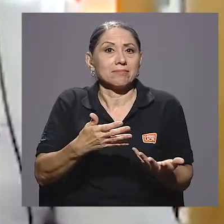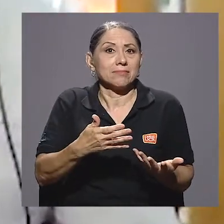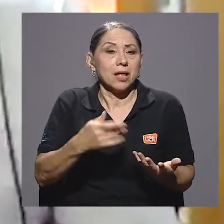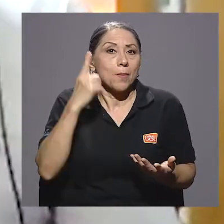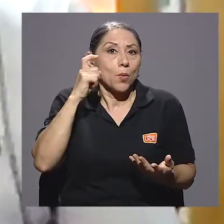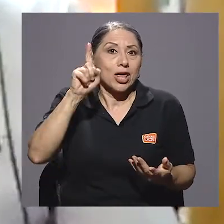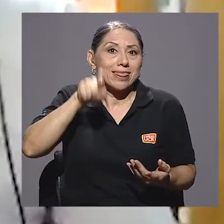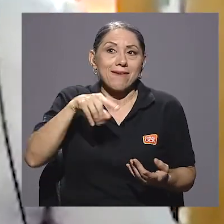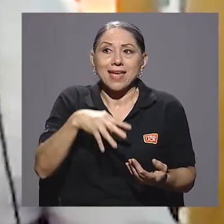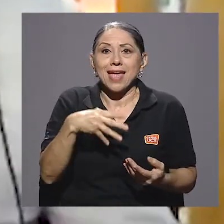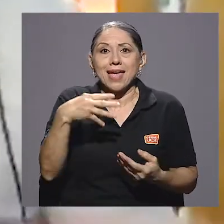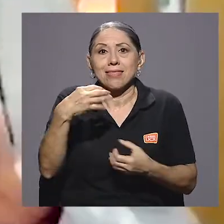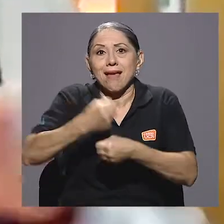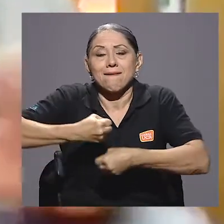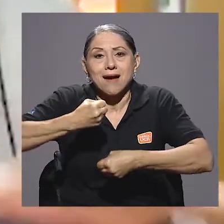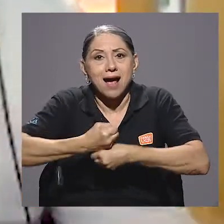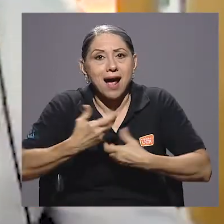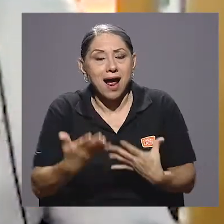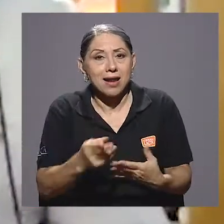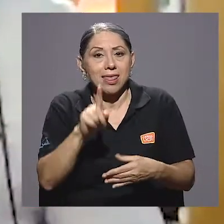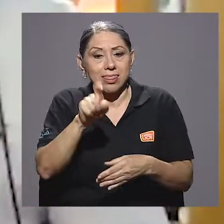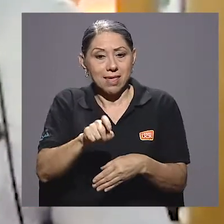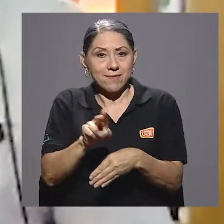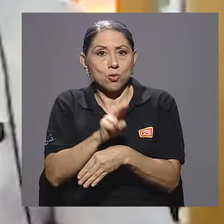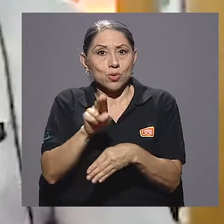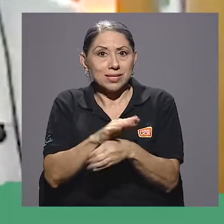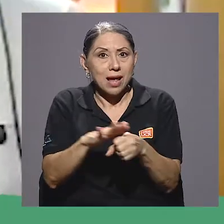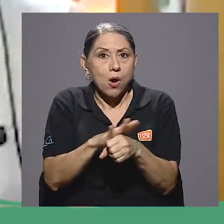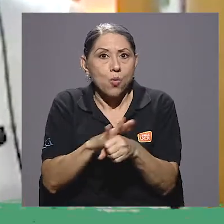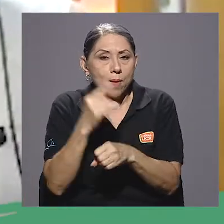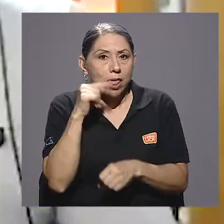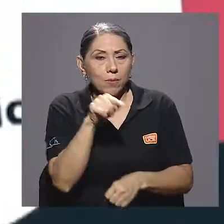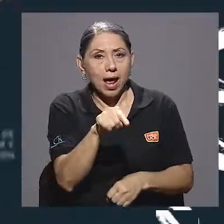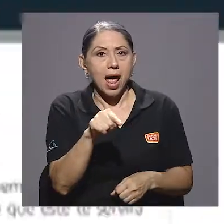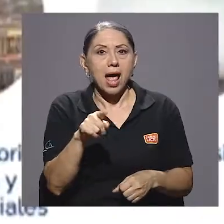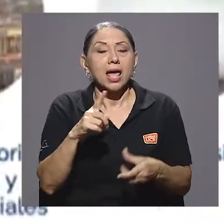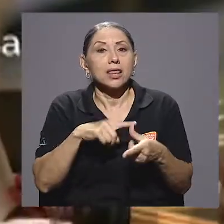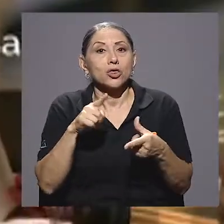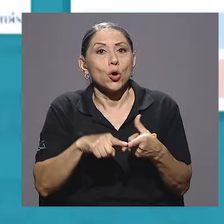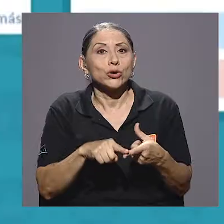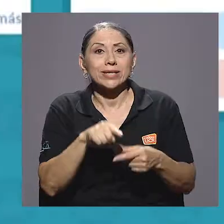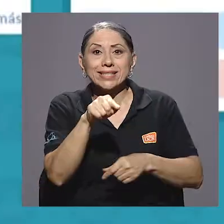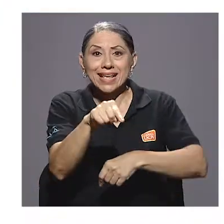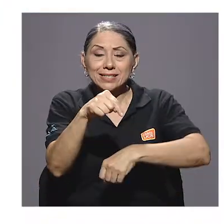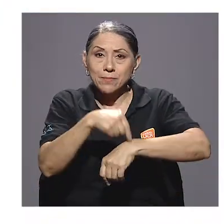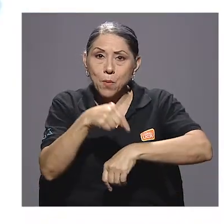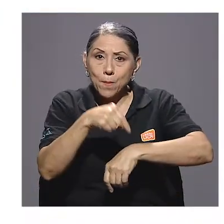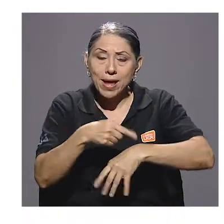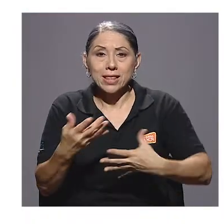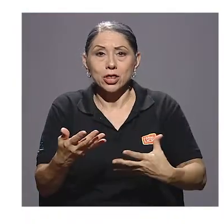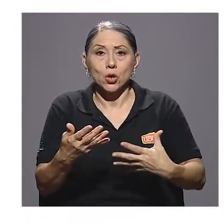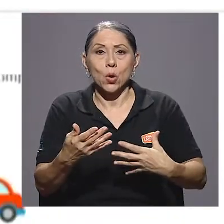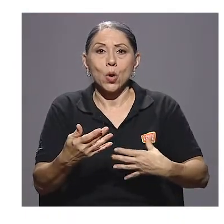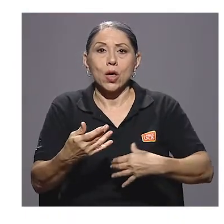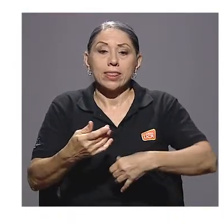a trabajar. Entonces estamos hablando de que en ese momento, en